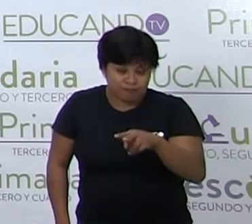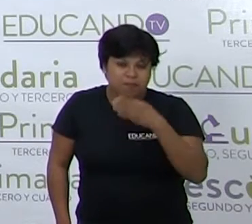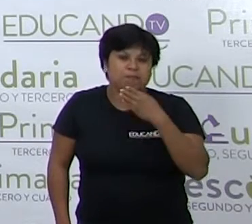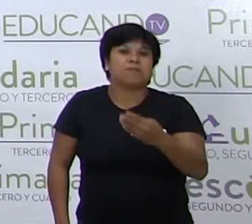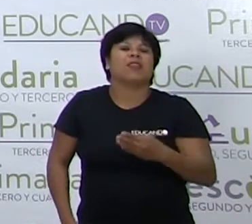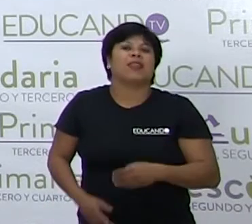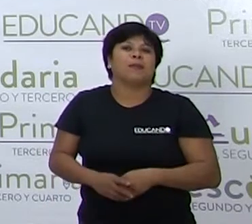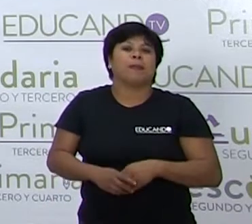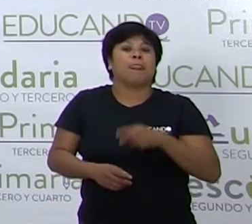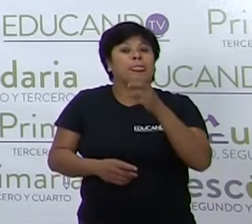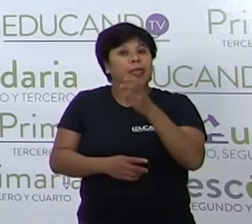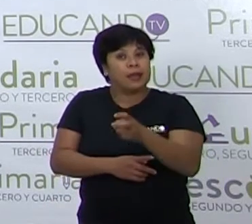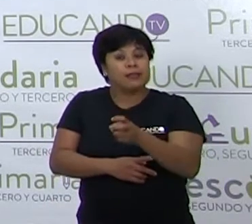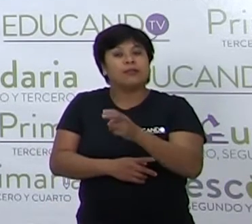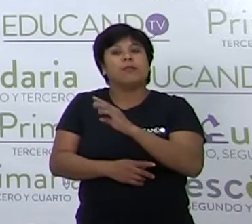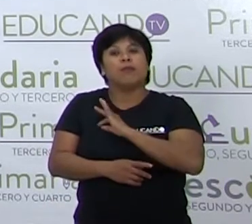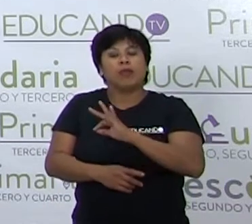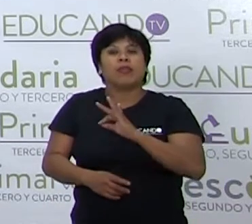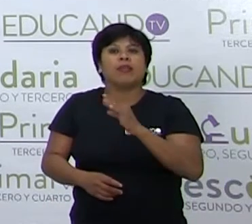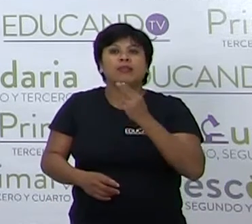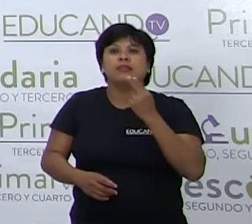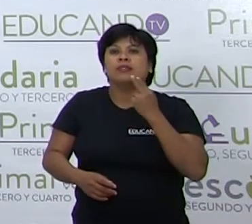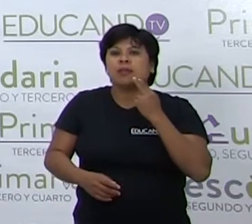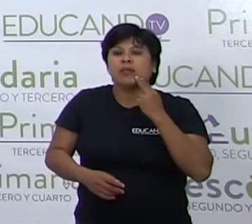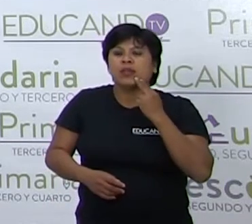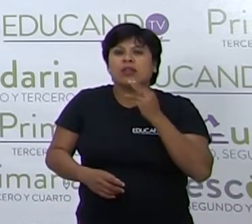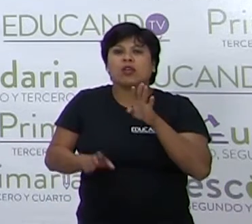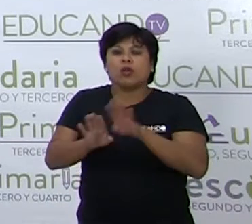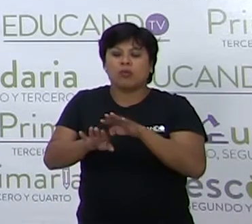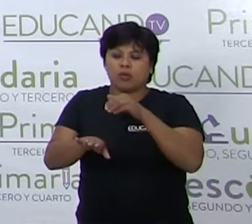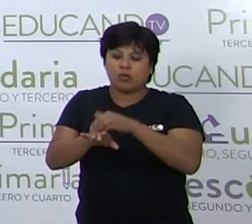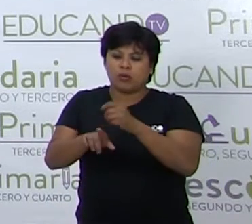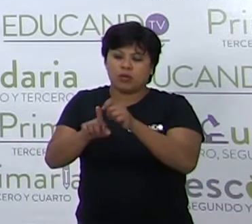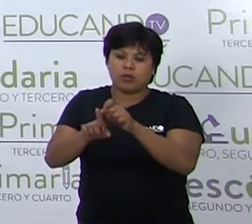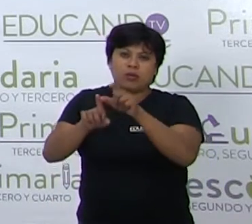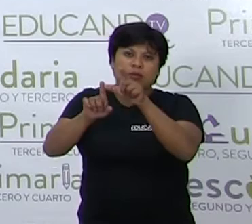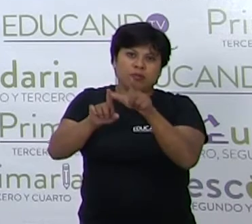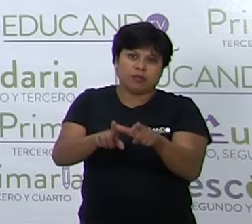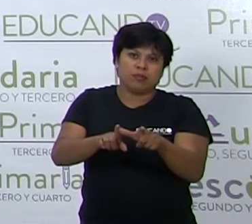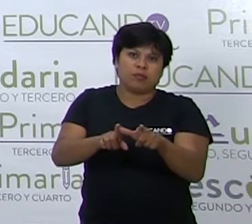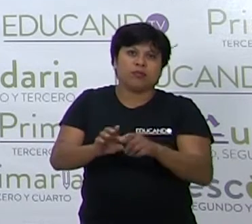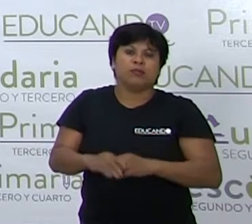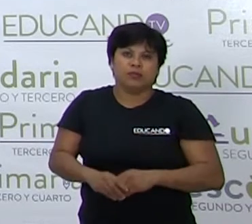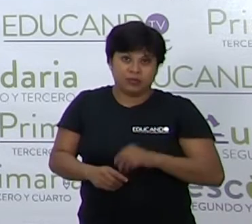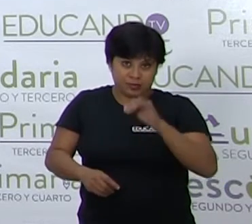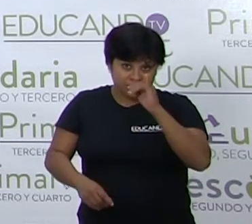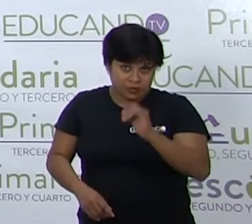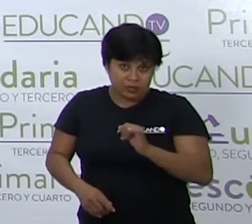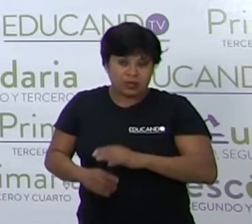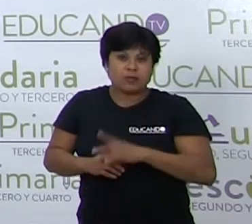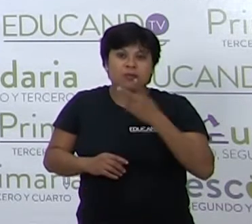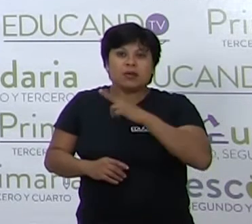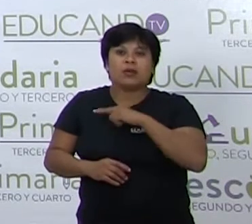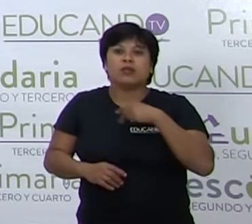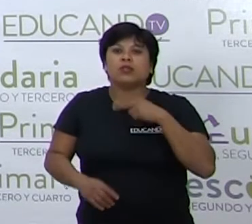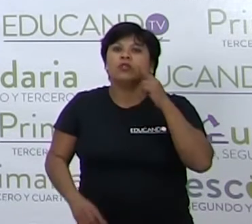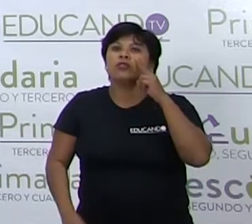bien. Para eso también nos va a servir una recta numérica, ¿sí? Para